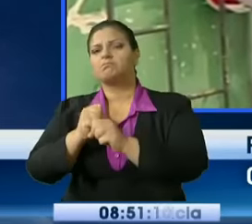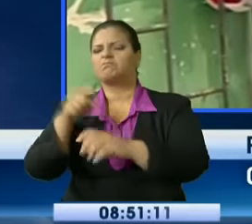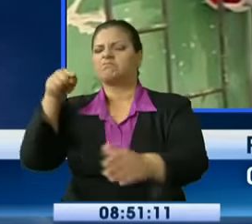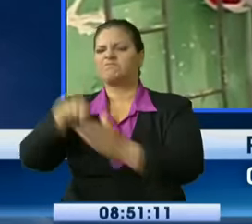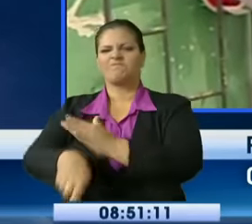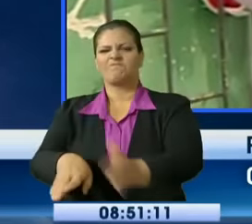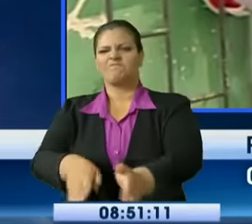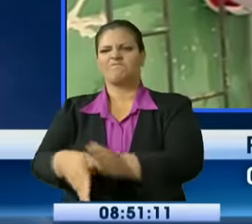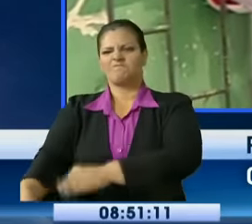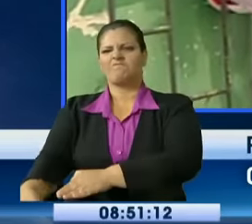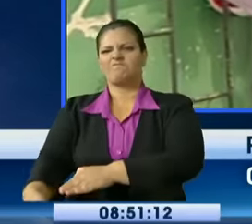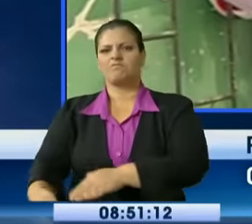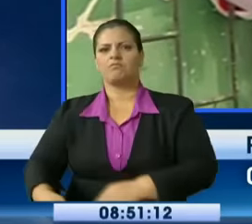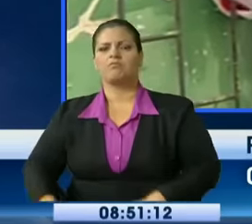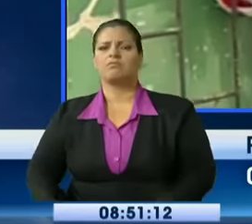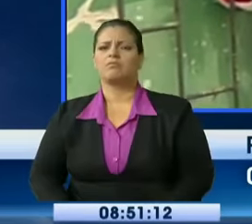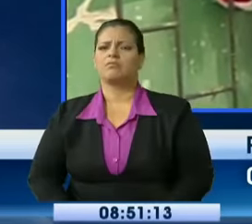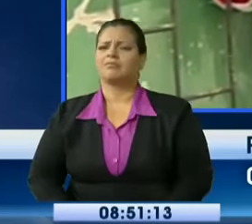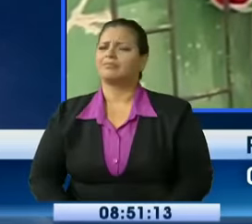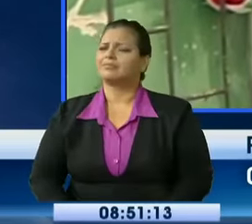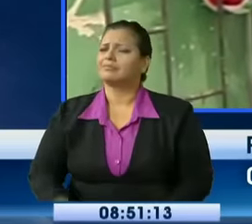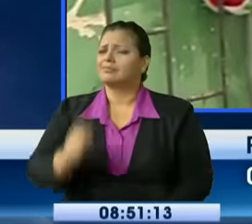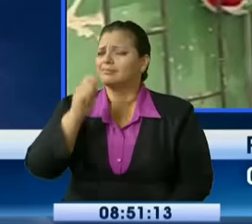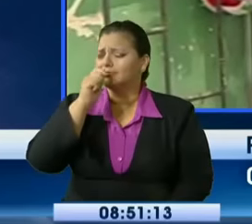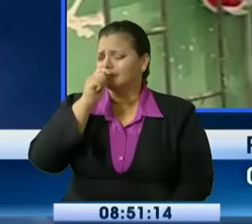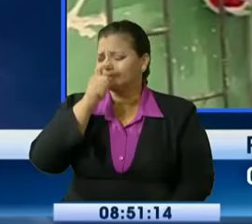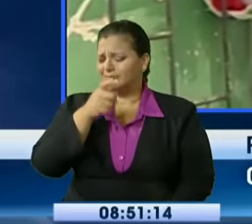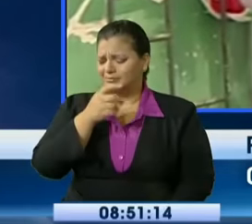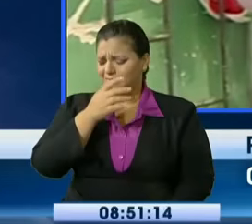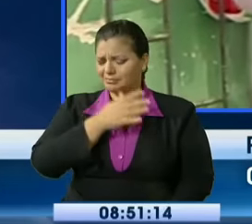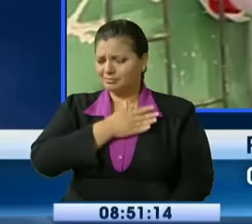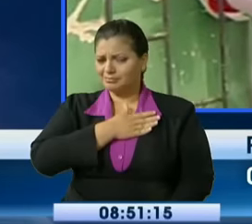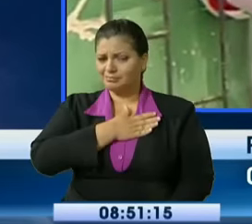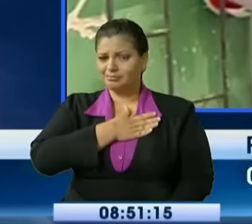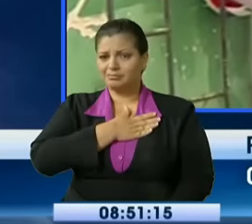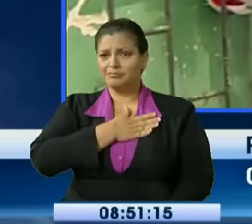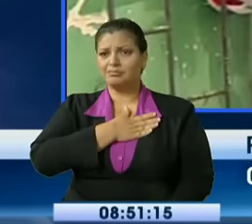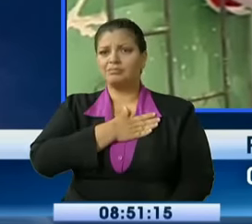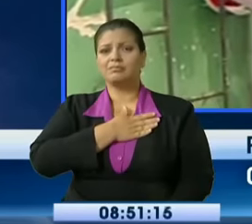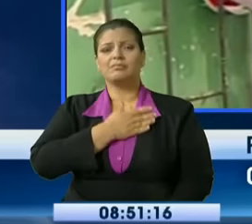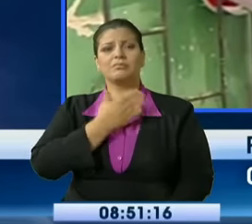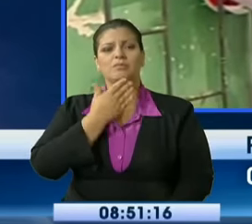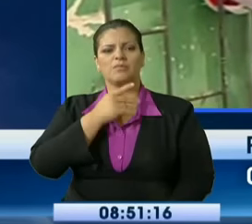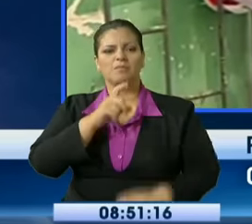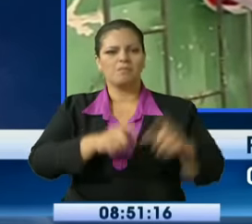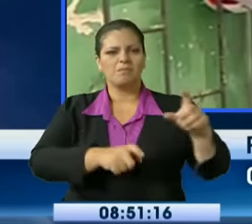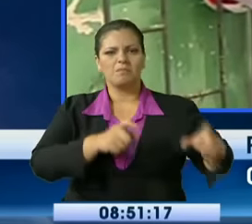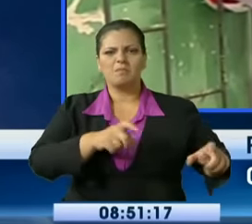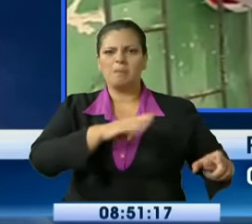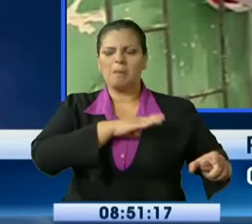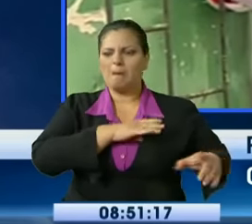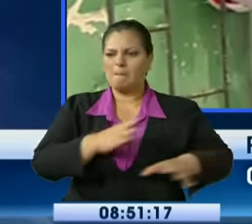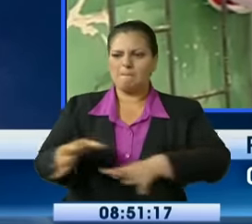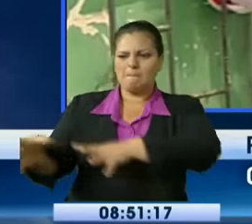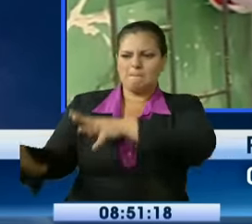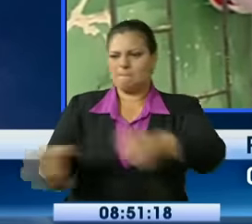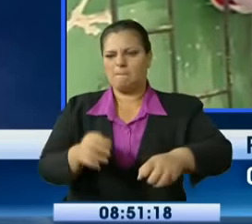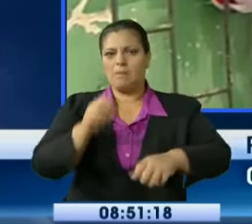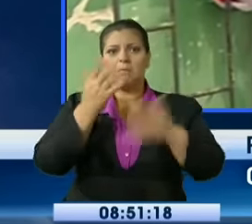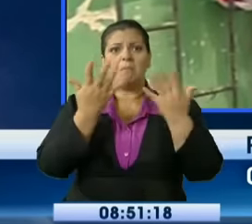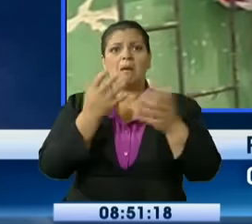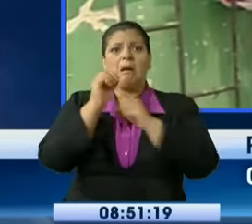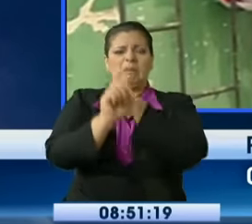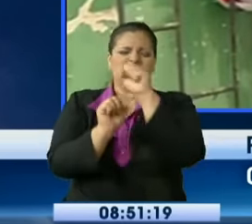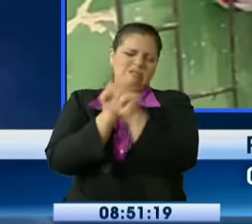y torturado en unas situaciones, la verdad que devastadoras. El cuerpo fue abandonado cual bulto de basura, entonces son